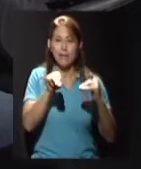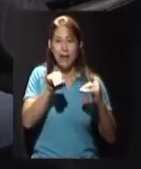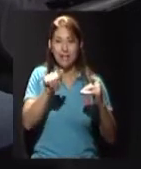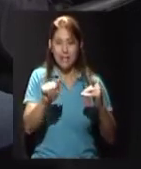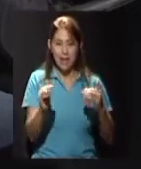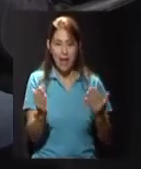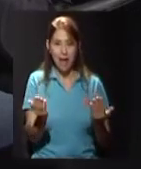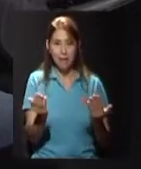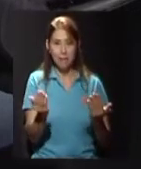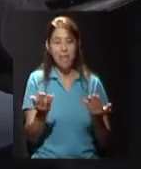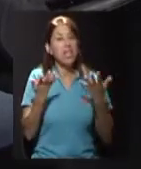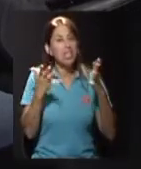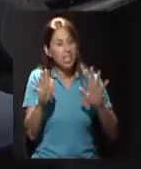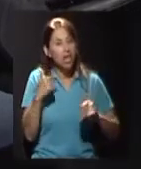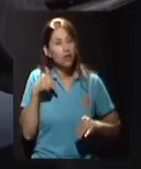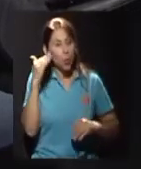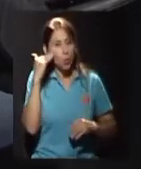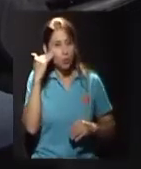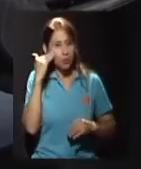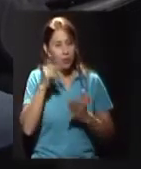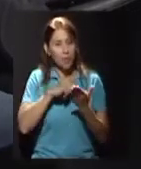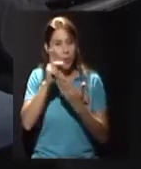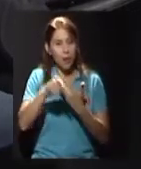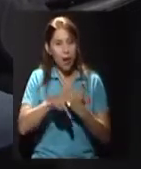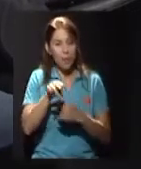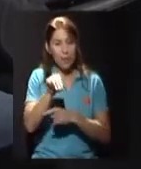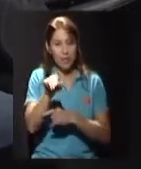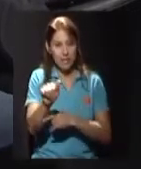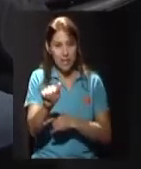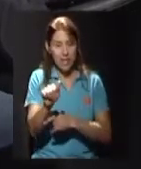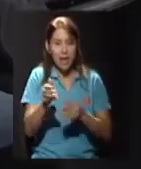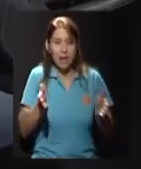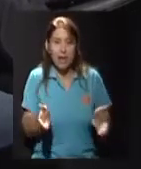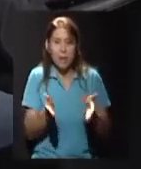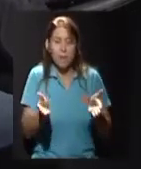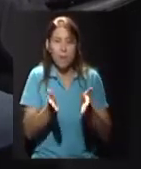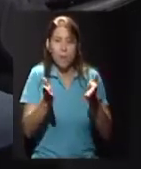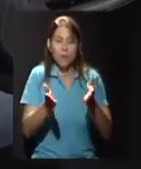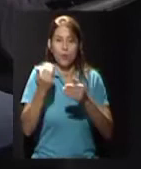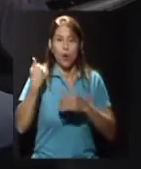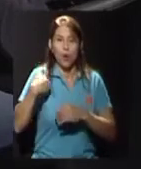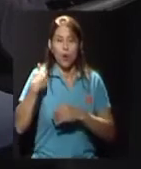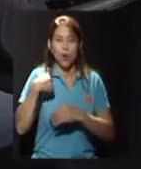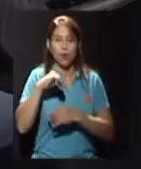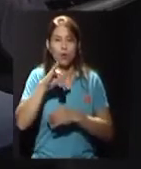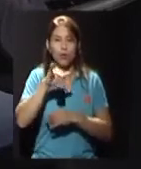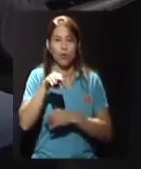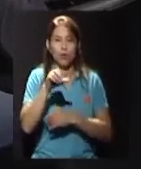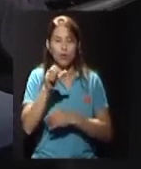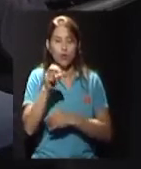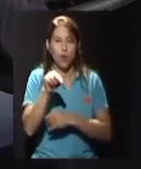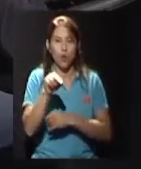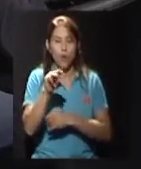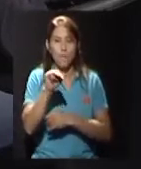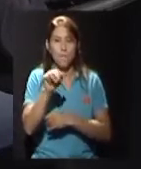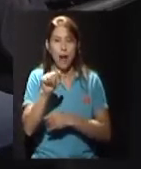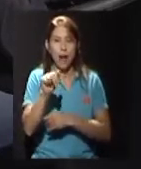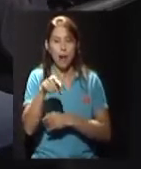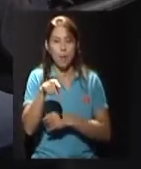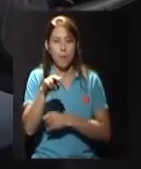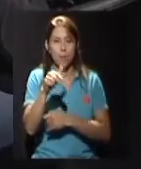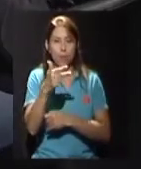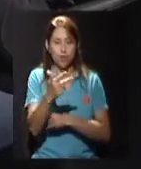yo ya conocía el programa de maestría que impulsa don jaume puig el doctor jaume puig de la